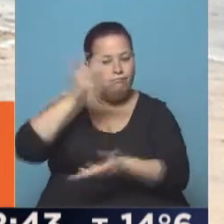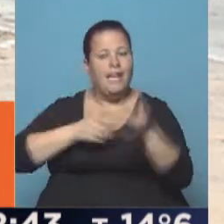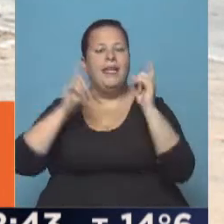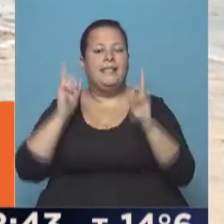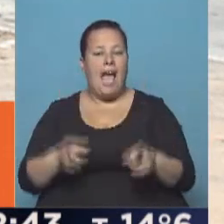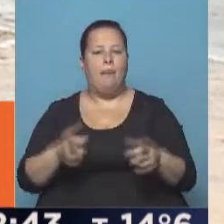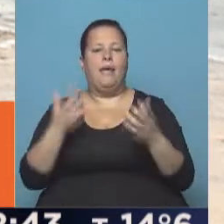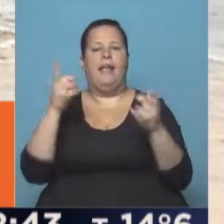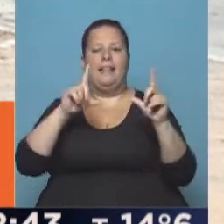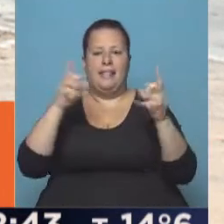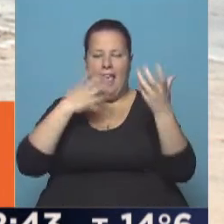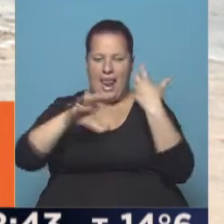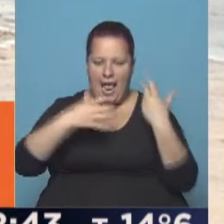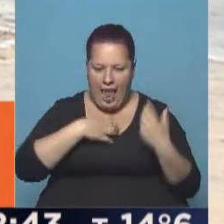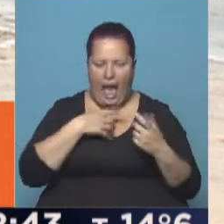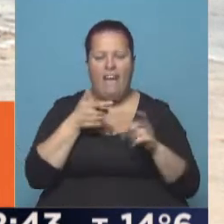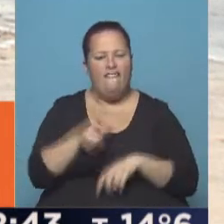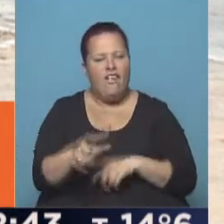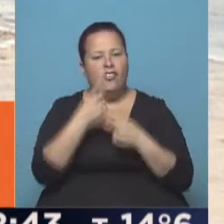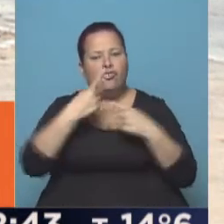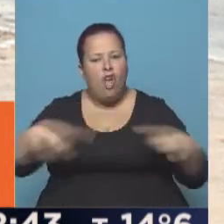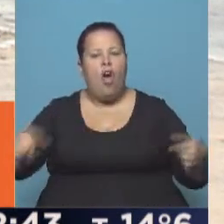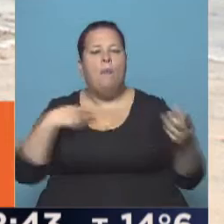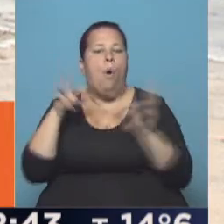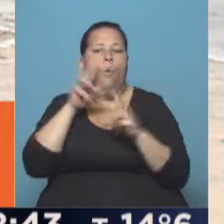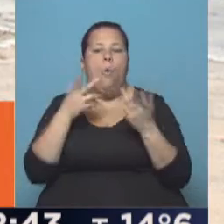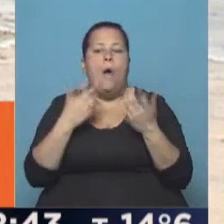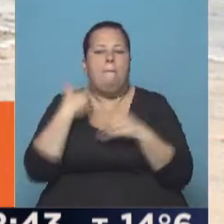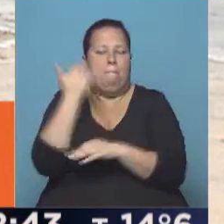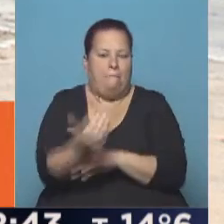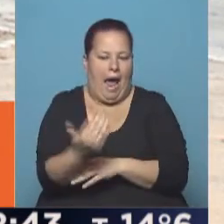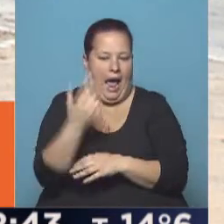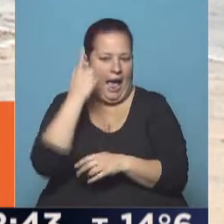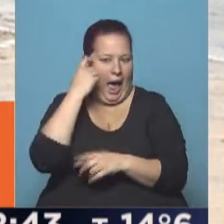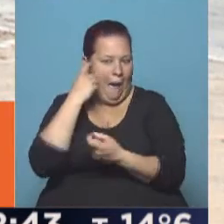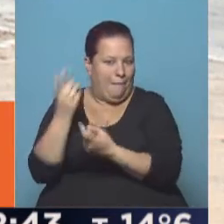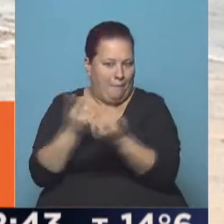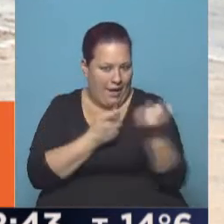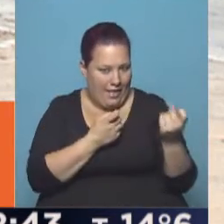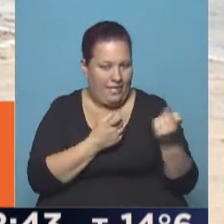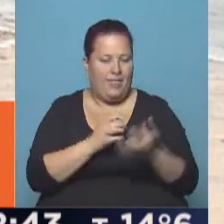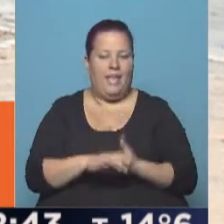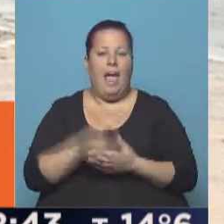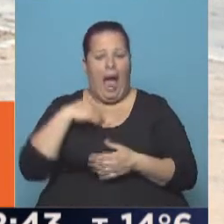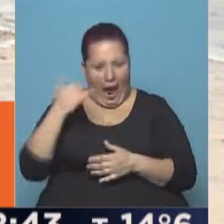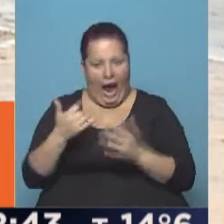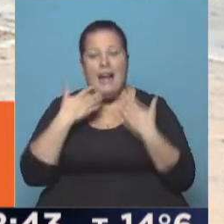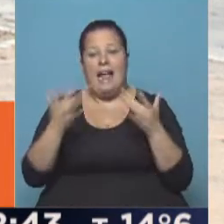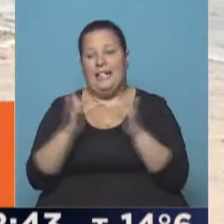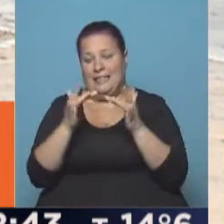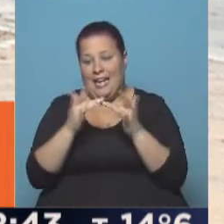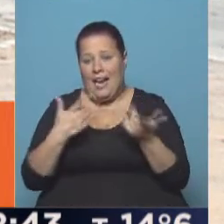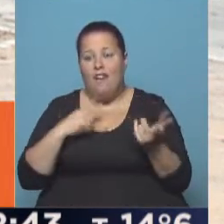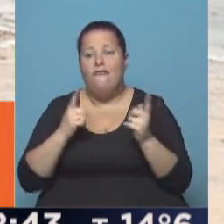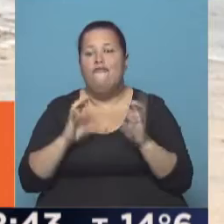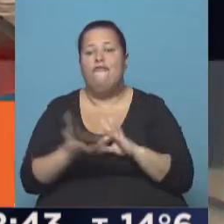tenemos teleclase, tenemos videos, todo así para apoyarnos, aumentar un poco más el conocimiento que tenemos por internet, porque no